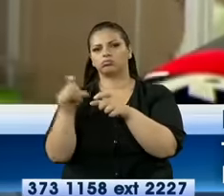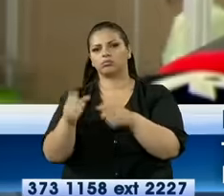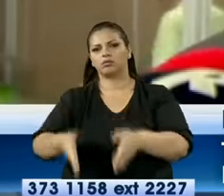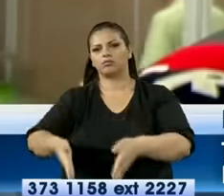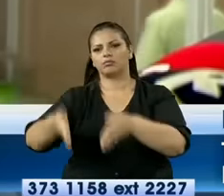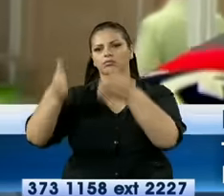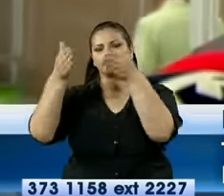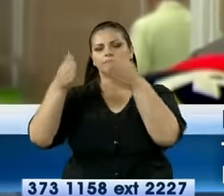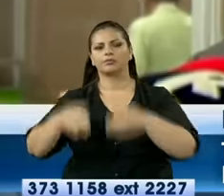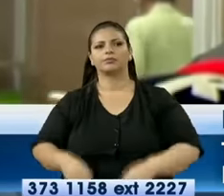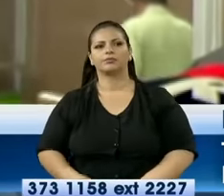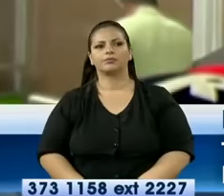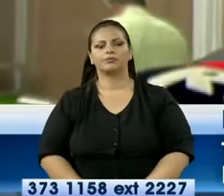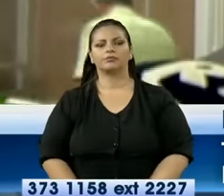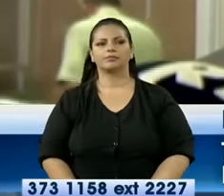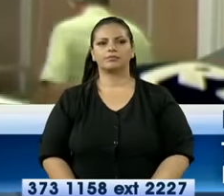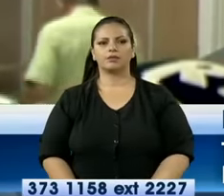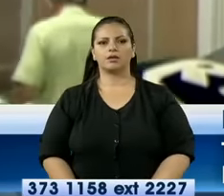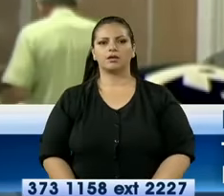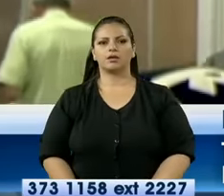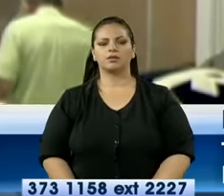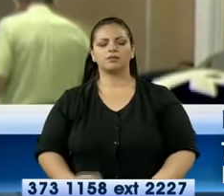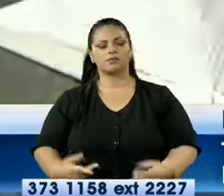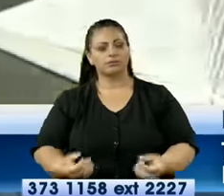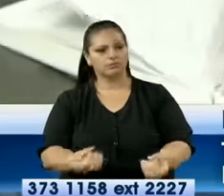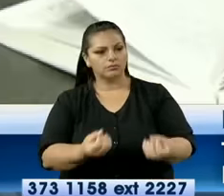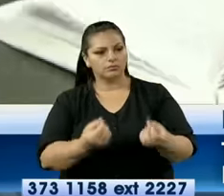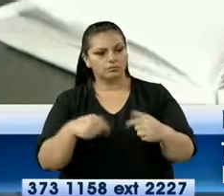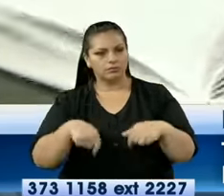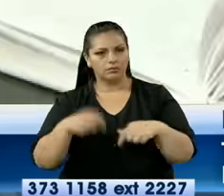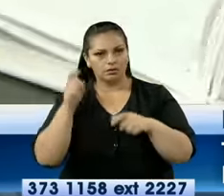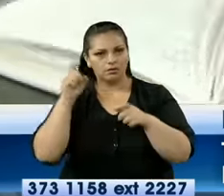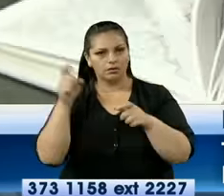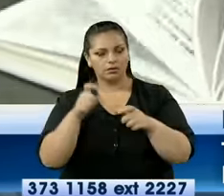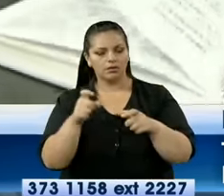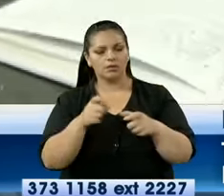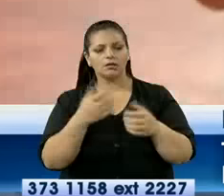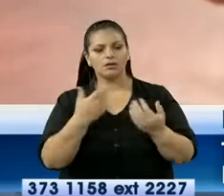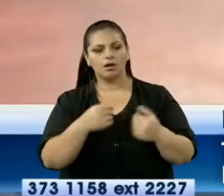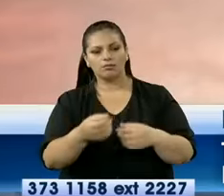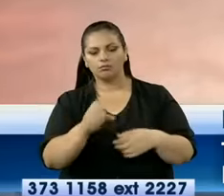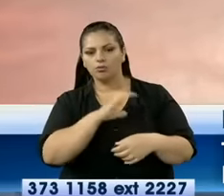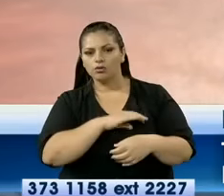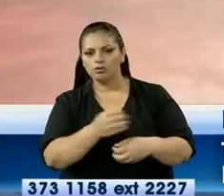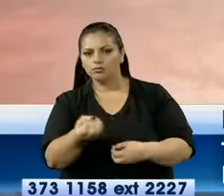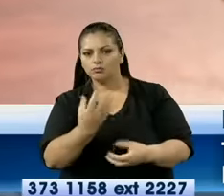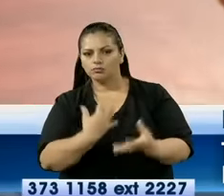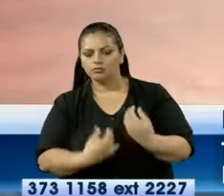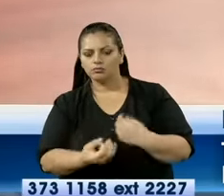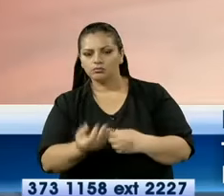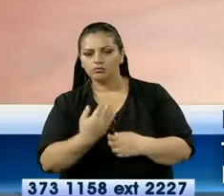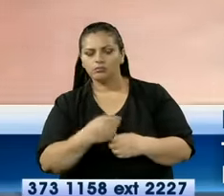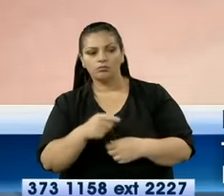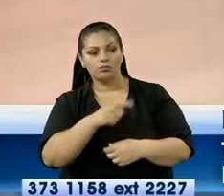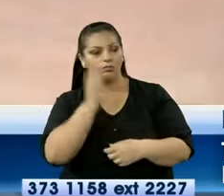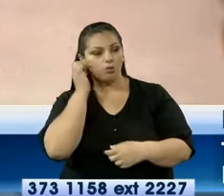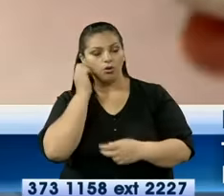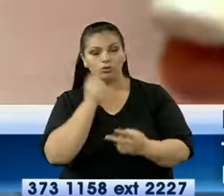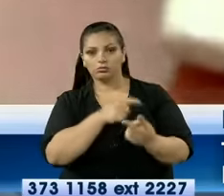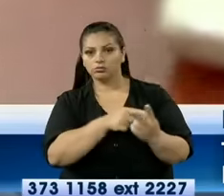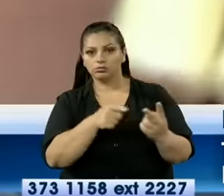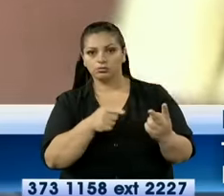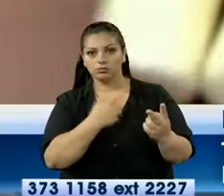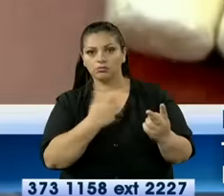Aquí la Fiscalía ha conocido el informe que han traído los señores agentes policiales. Se ha dispuesto de que se